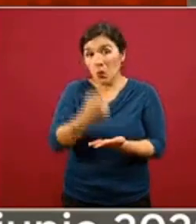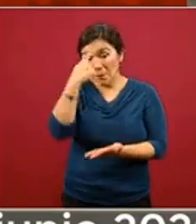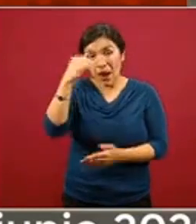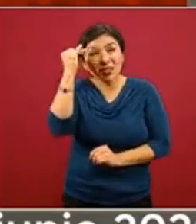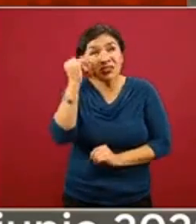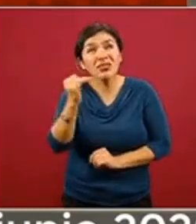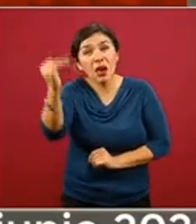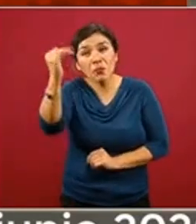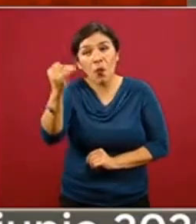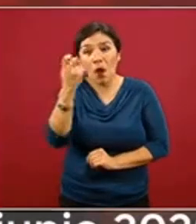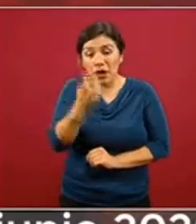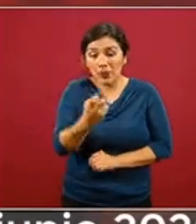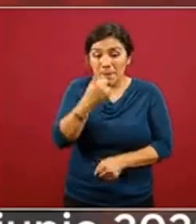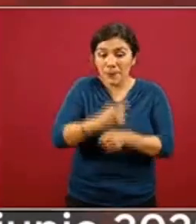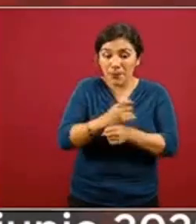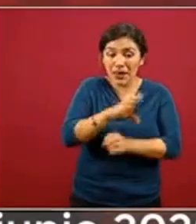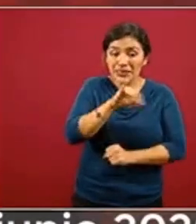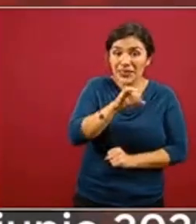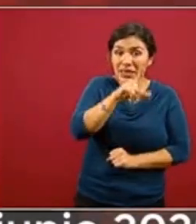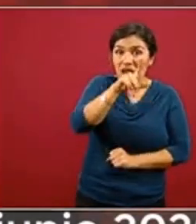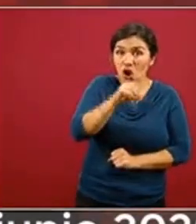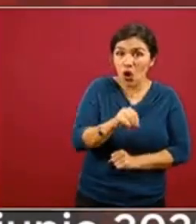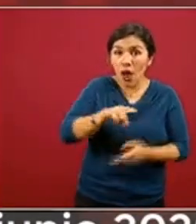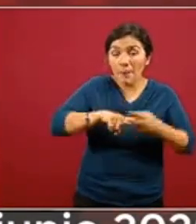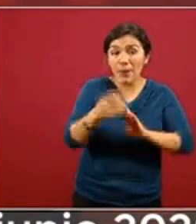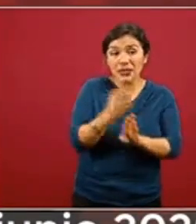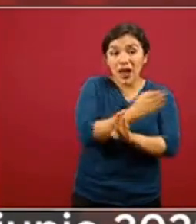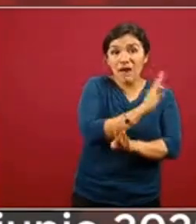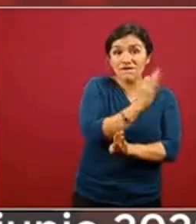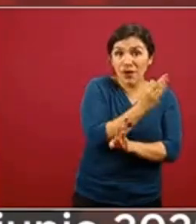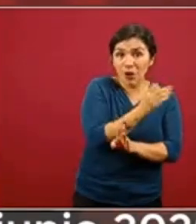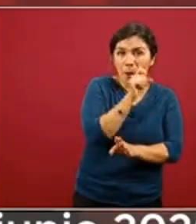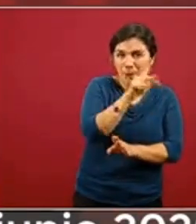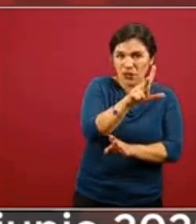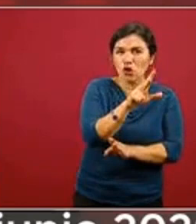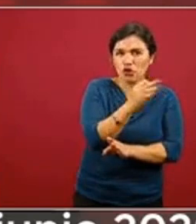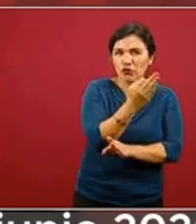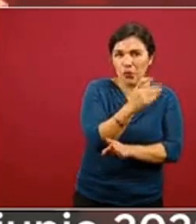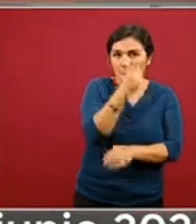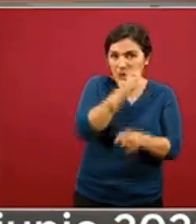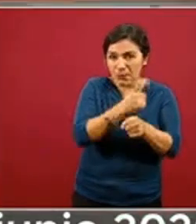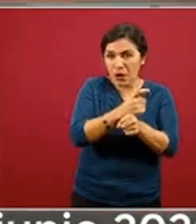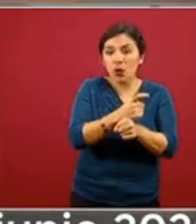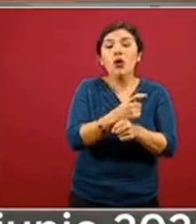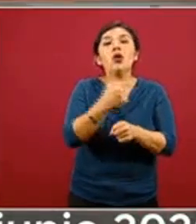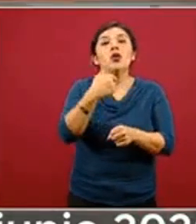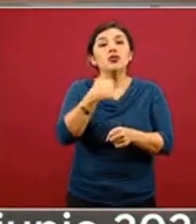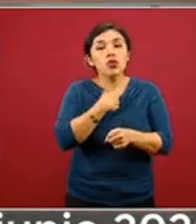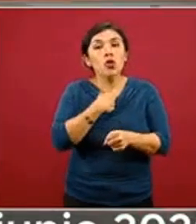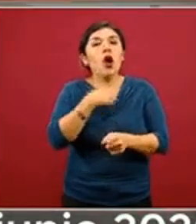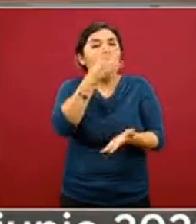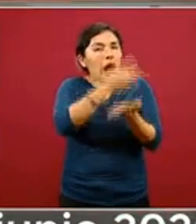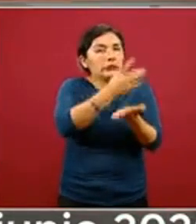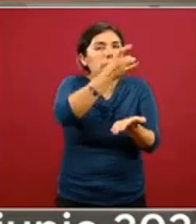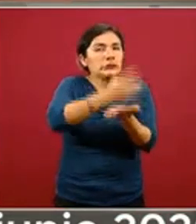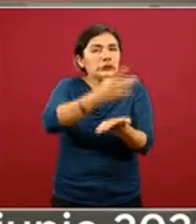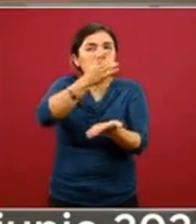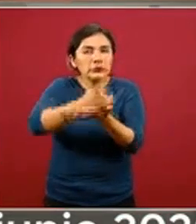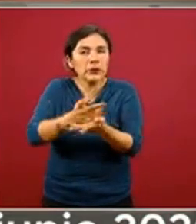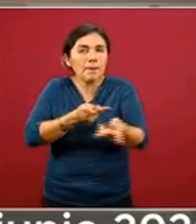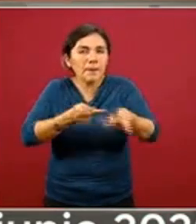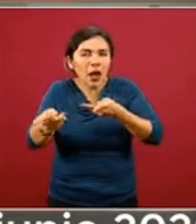al tiempo de este primer ciclo epidémico que empezó en febrero, el 28 de febrero, y que hemos identificado